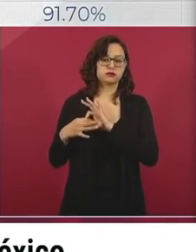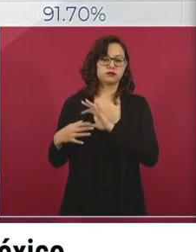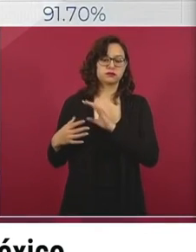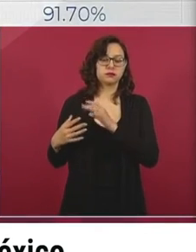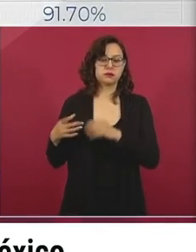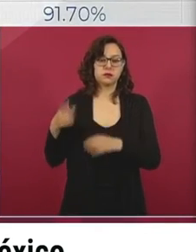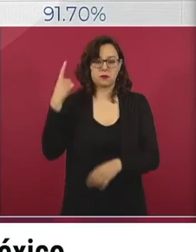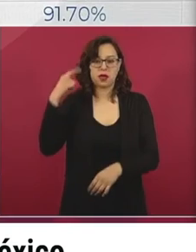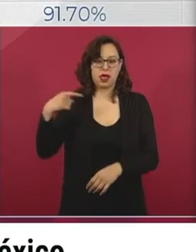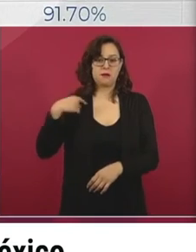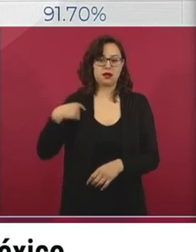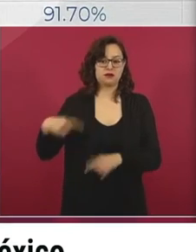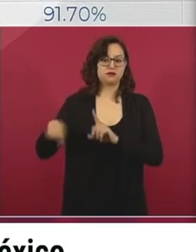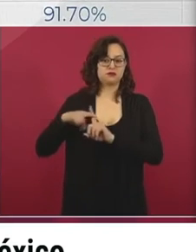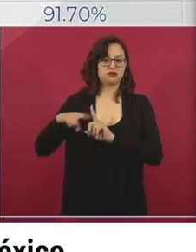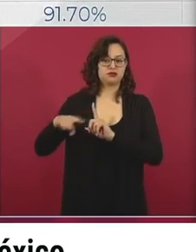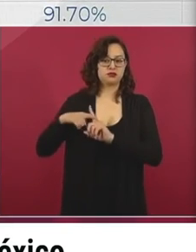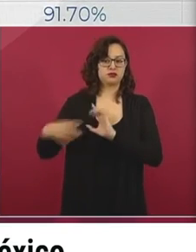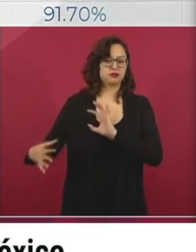o un poco más